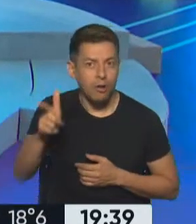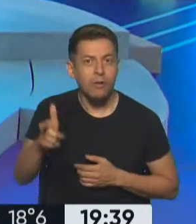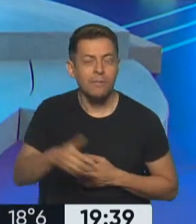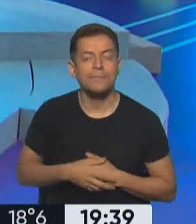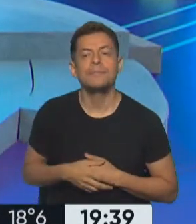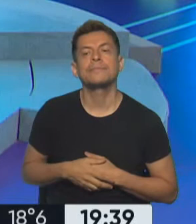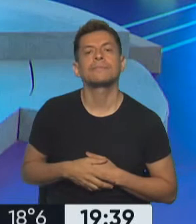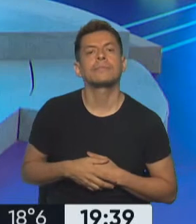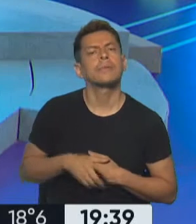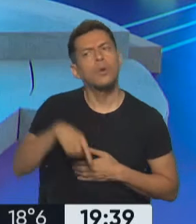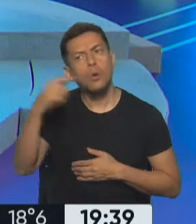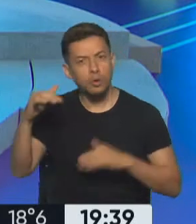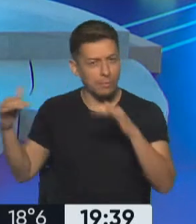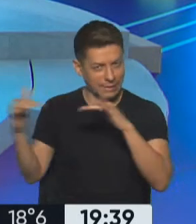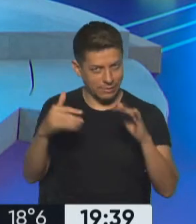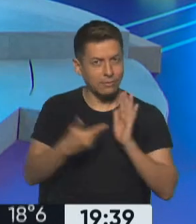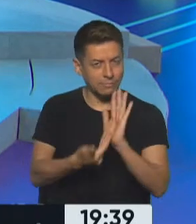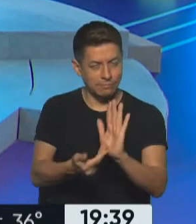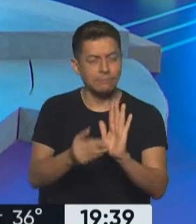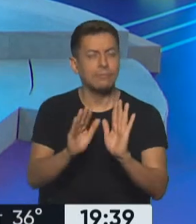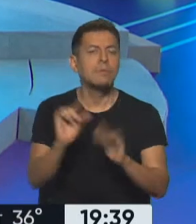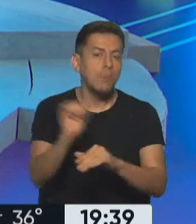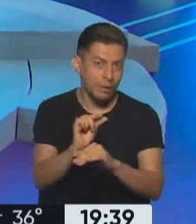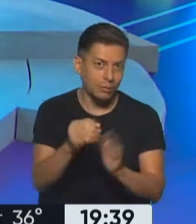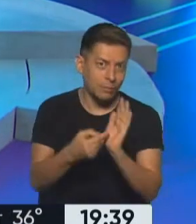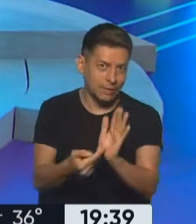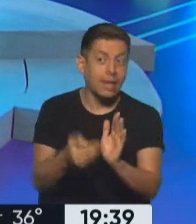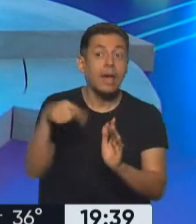En otro de los partidos que ya vamos a repasar en un ratito más,